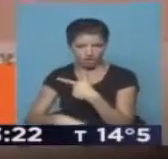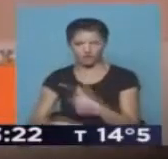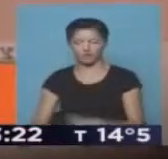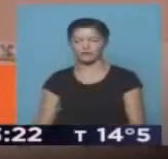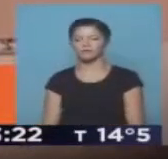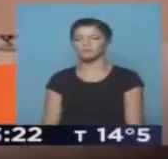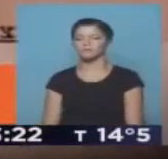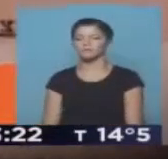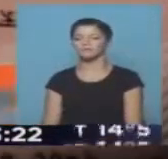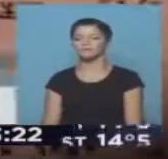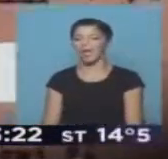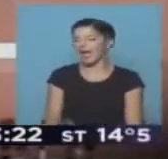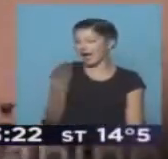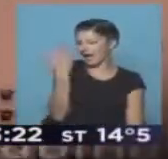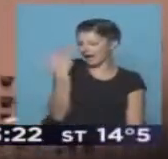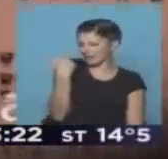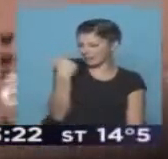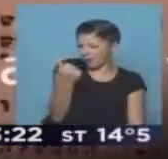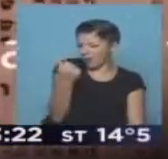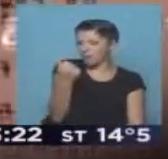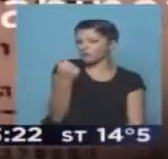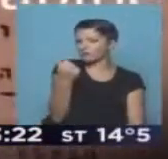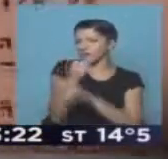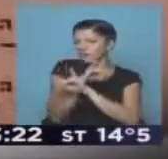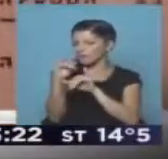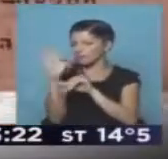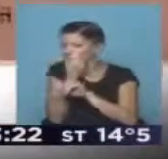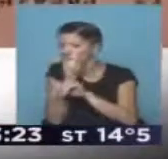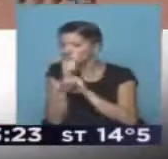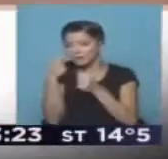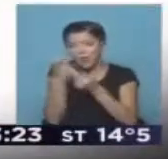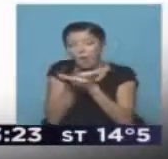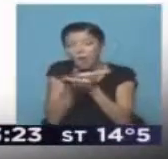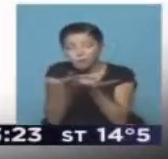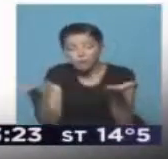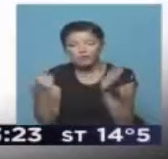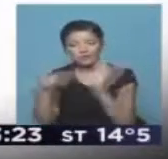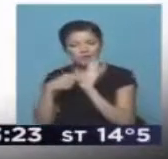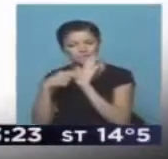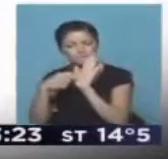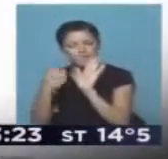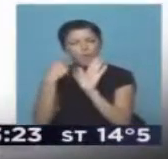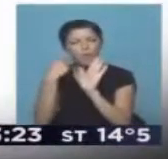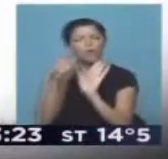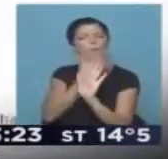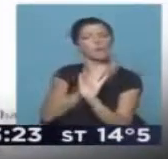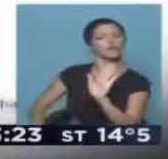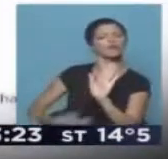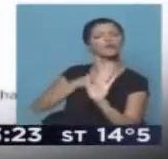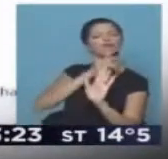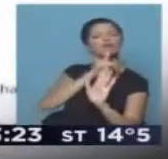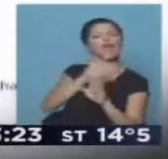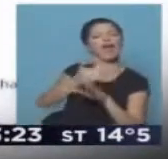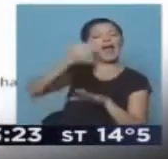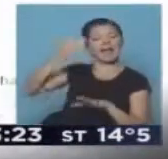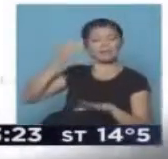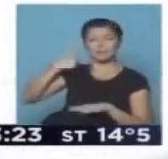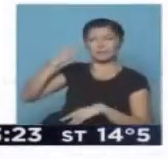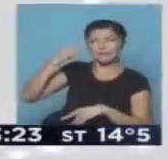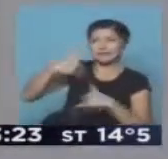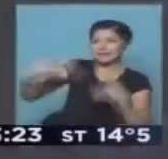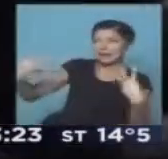documentos recientemente desclasificados muestran como el gobierno israelí pasó de temer una catástrofe en